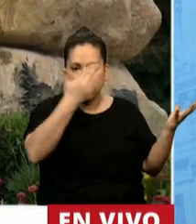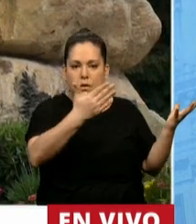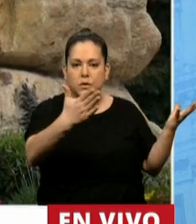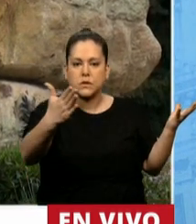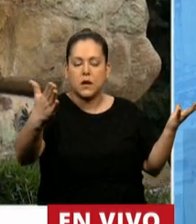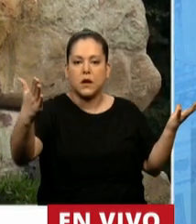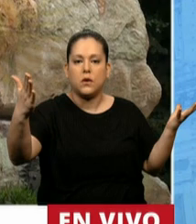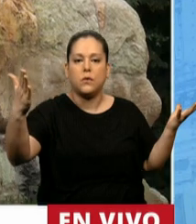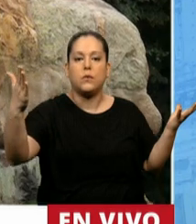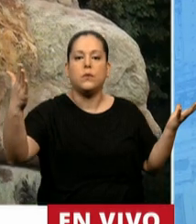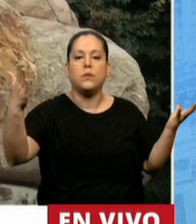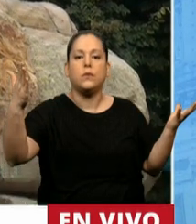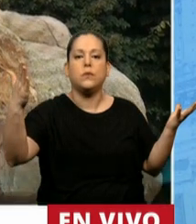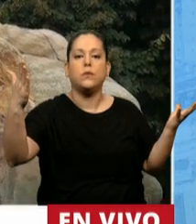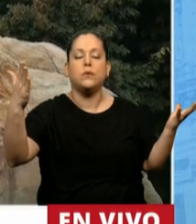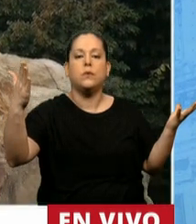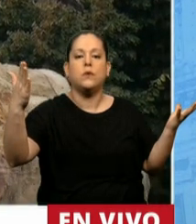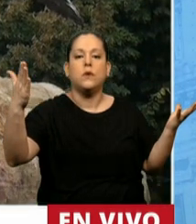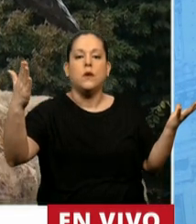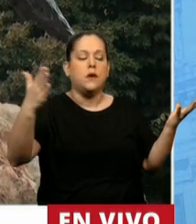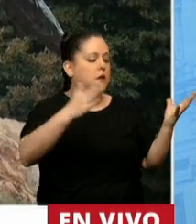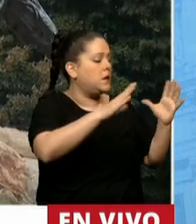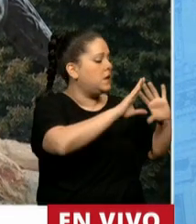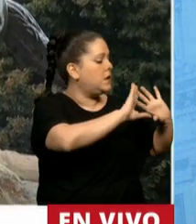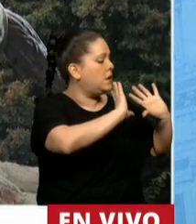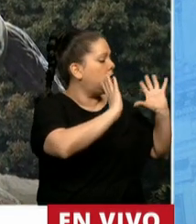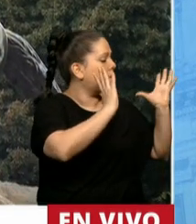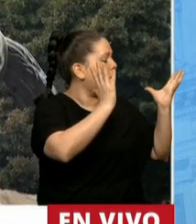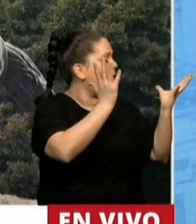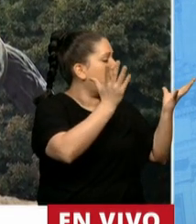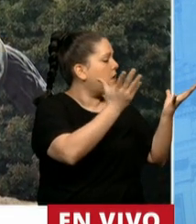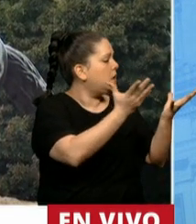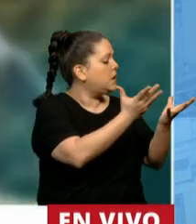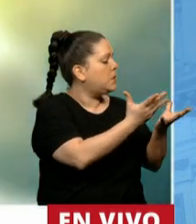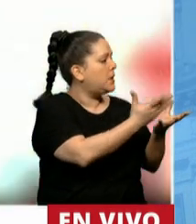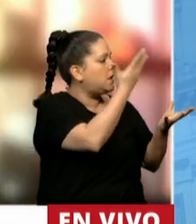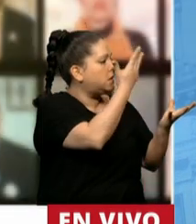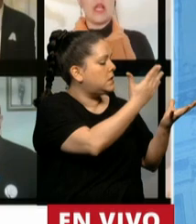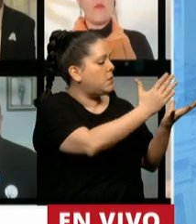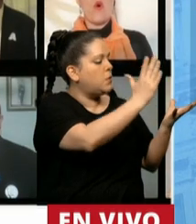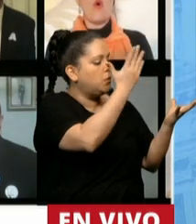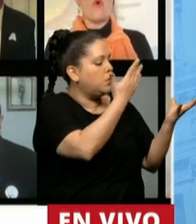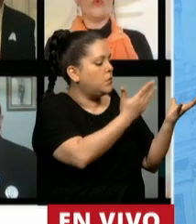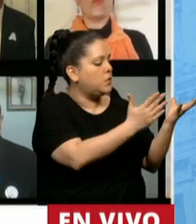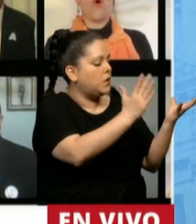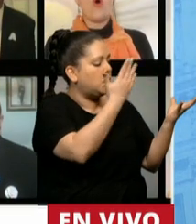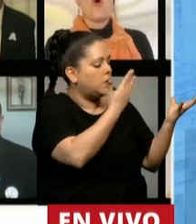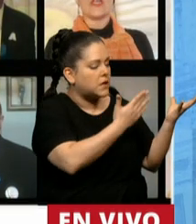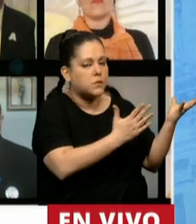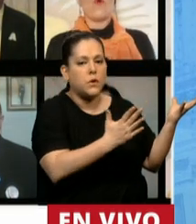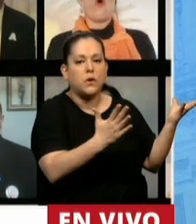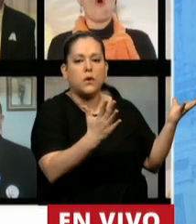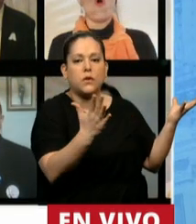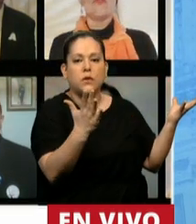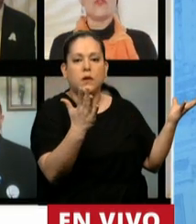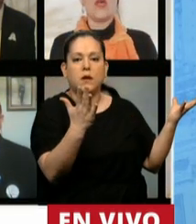Puos salud y los Libres mundo